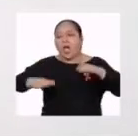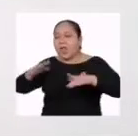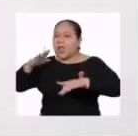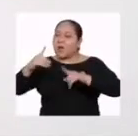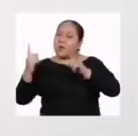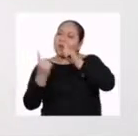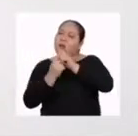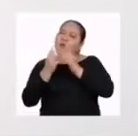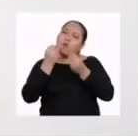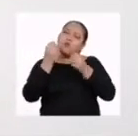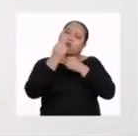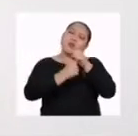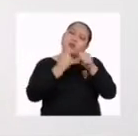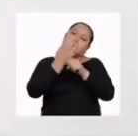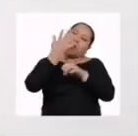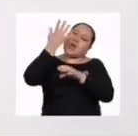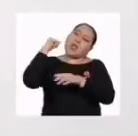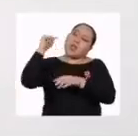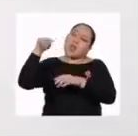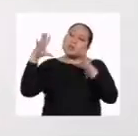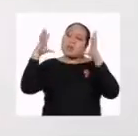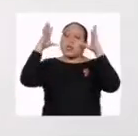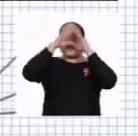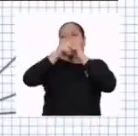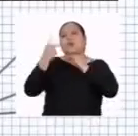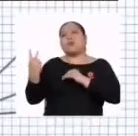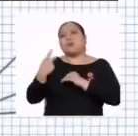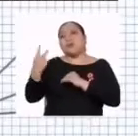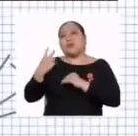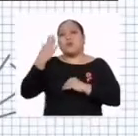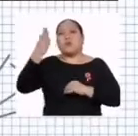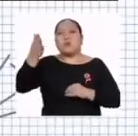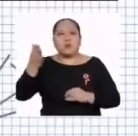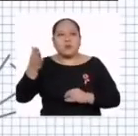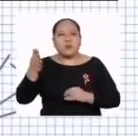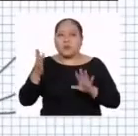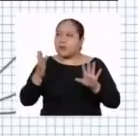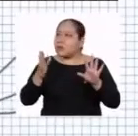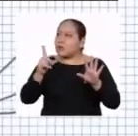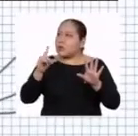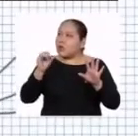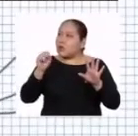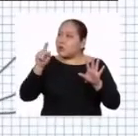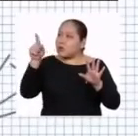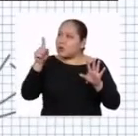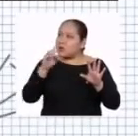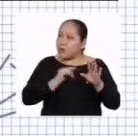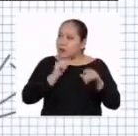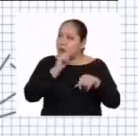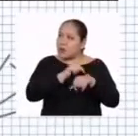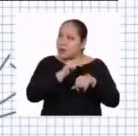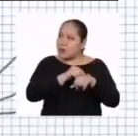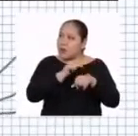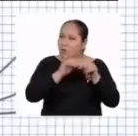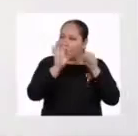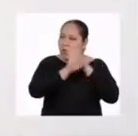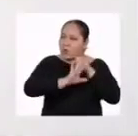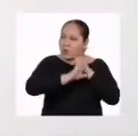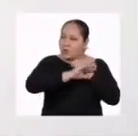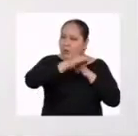años. Recuerdo que esa misma noche, ella y yo nos fuimos al... ¡Luis! ¡Cuidado! Estamos aún en horario de protección al menor.